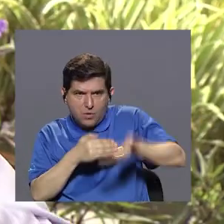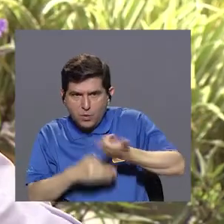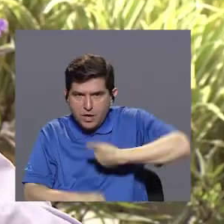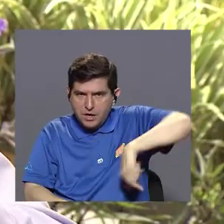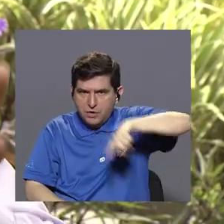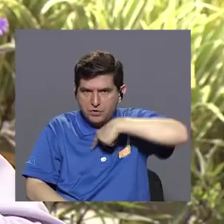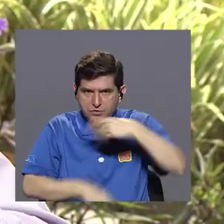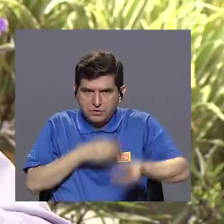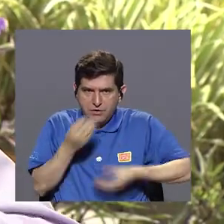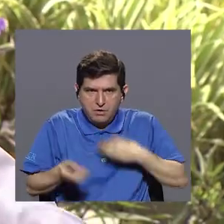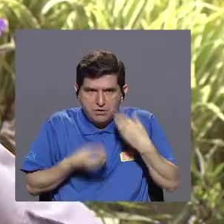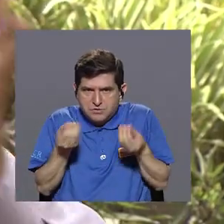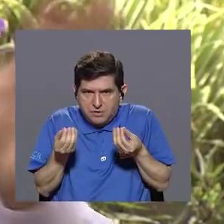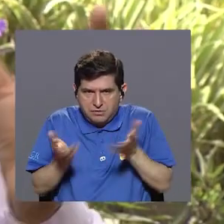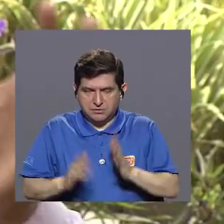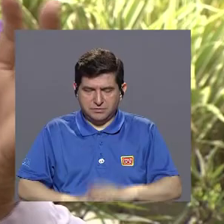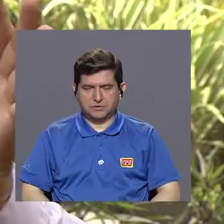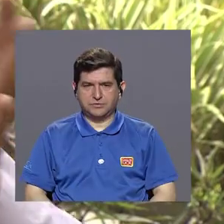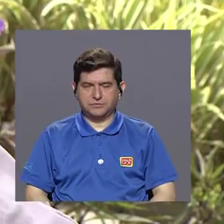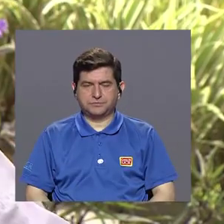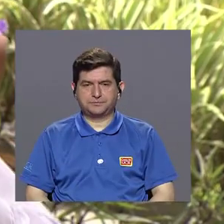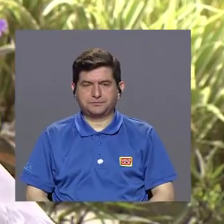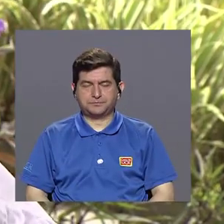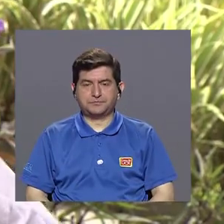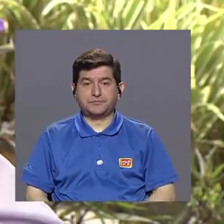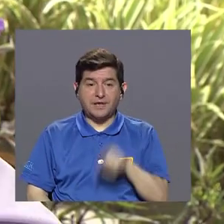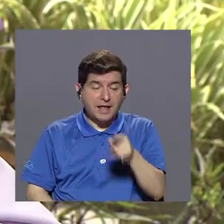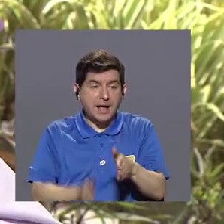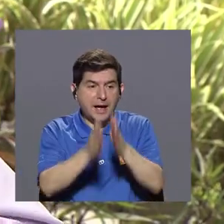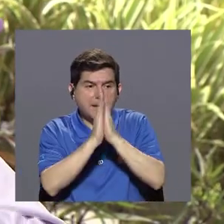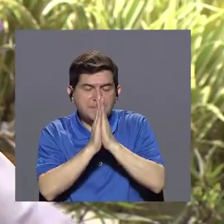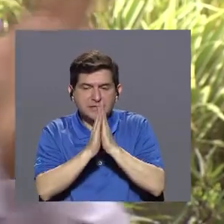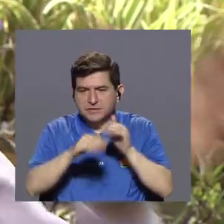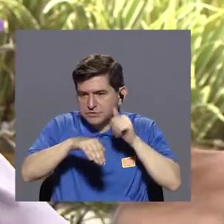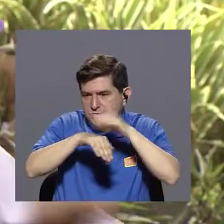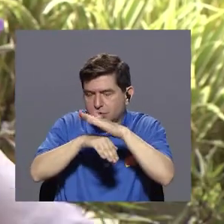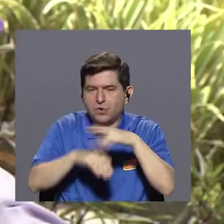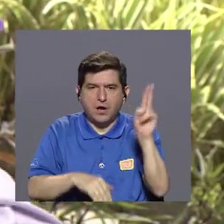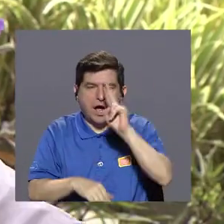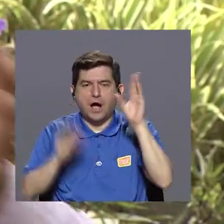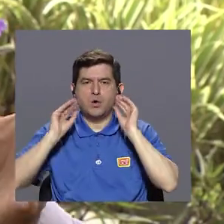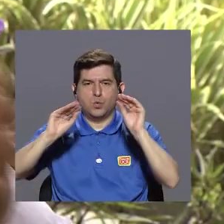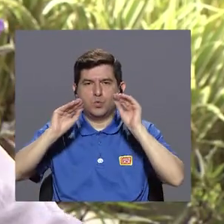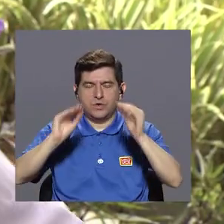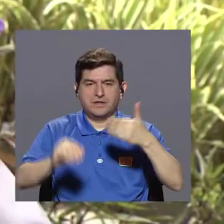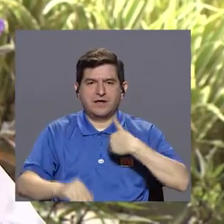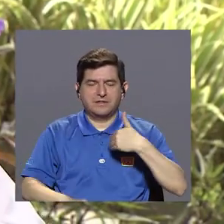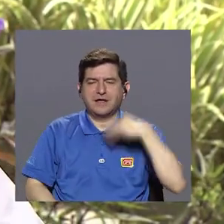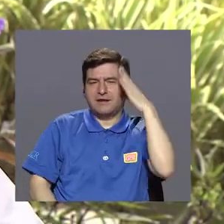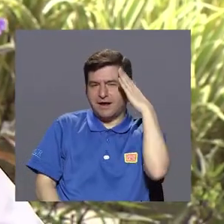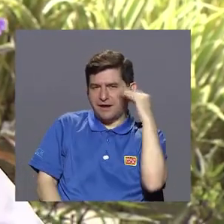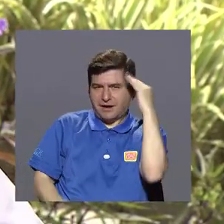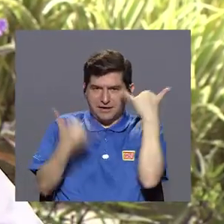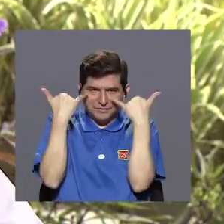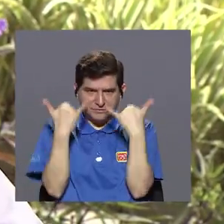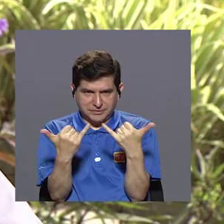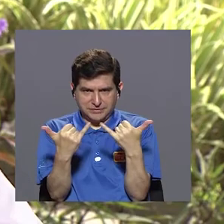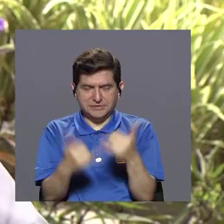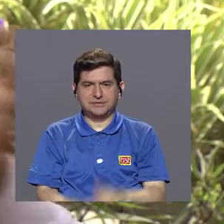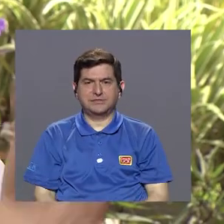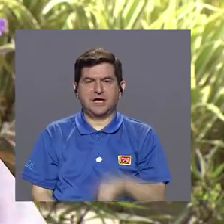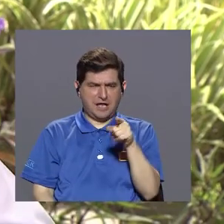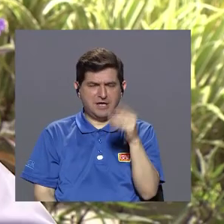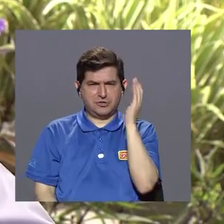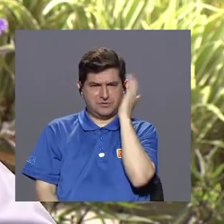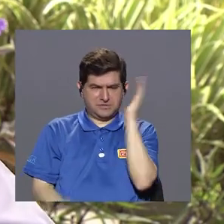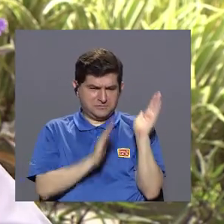eso, nosotros lo que hacemos es redireccionar esa solicitud hacia las unidades académicas que tienen la expertise, ¿ya? Que